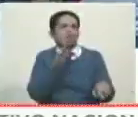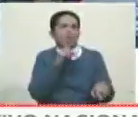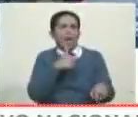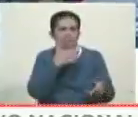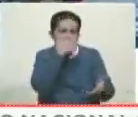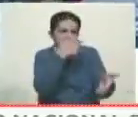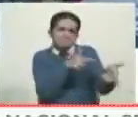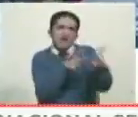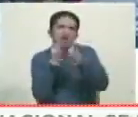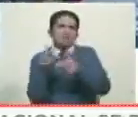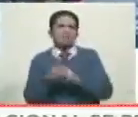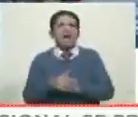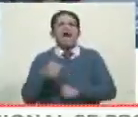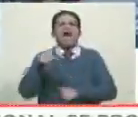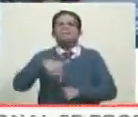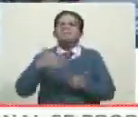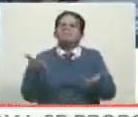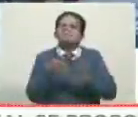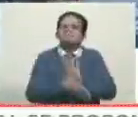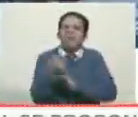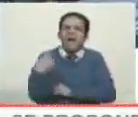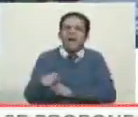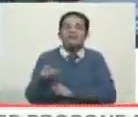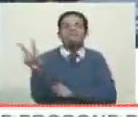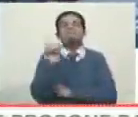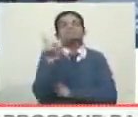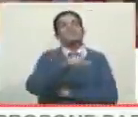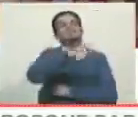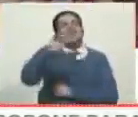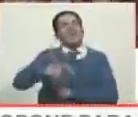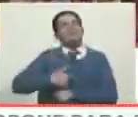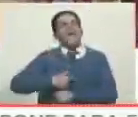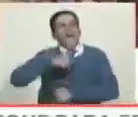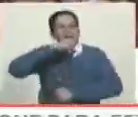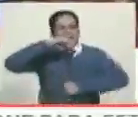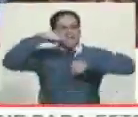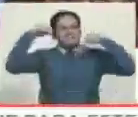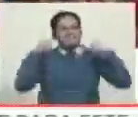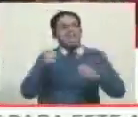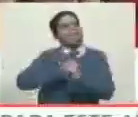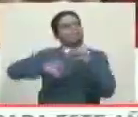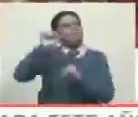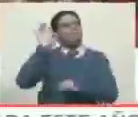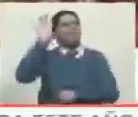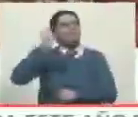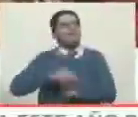aquí están venezolanos y venezolanas para defender esta patria